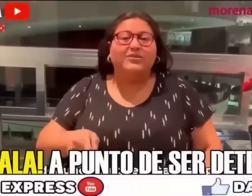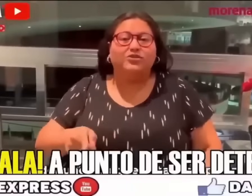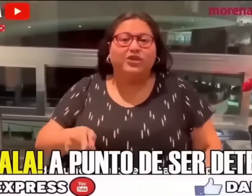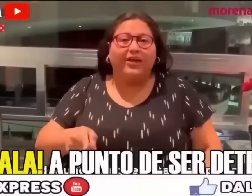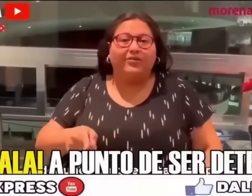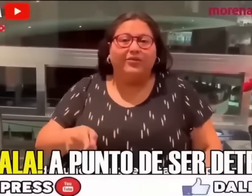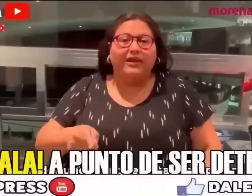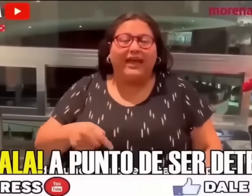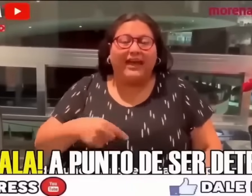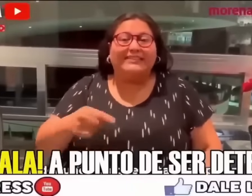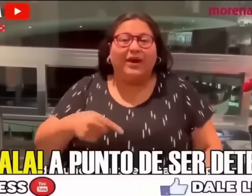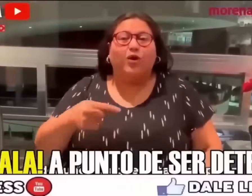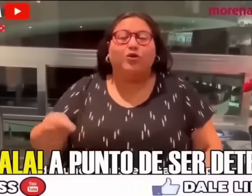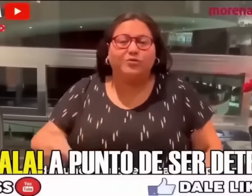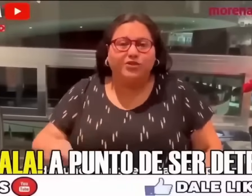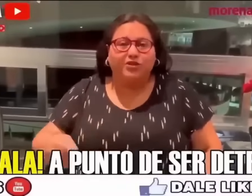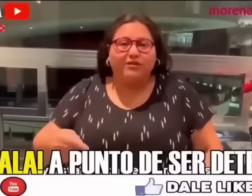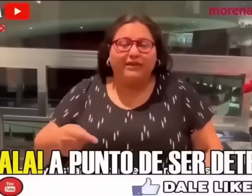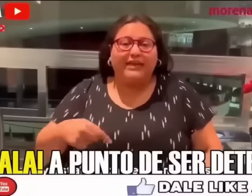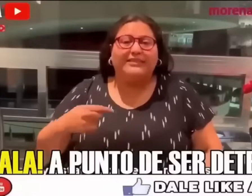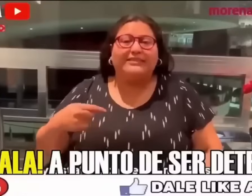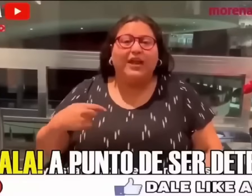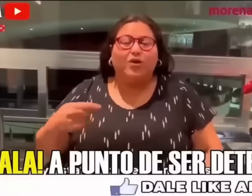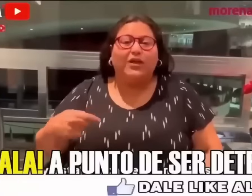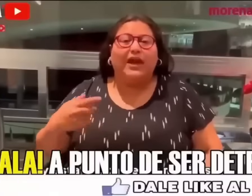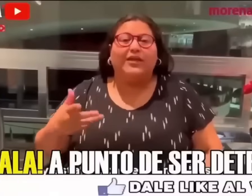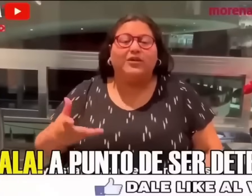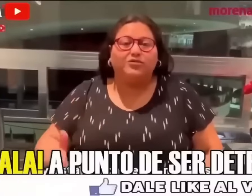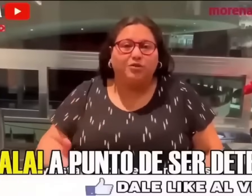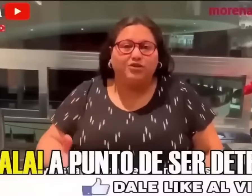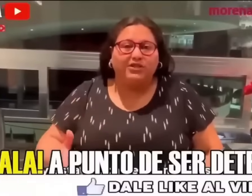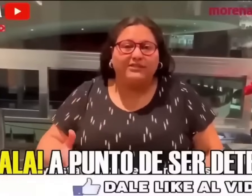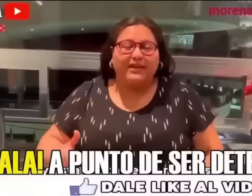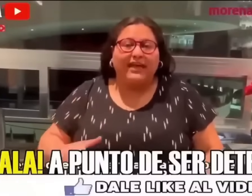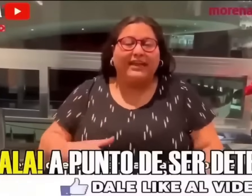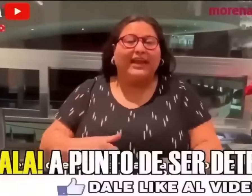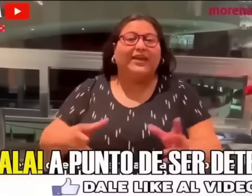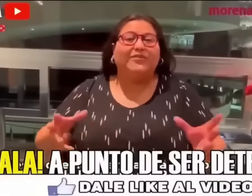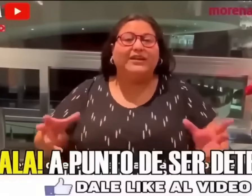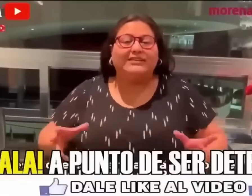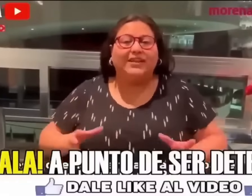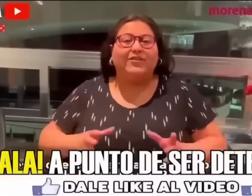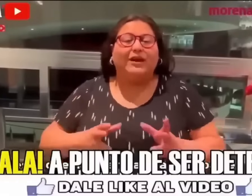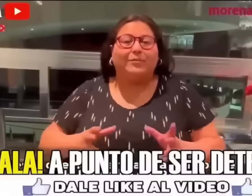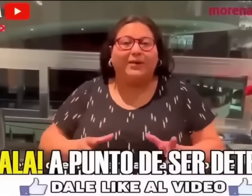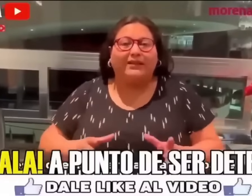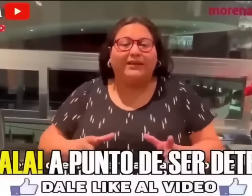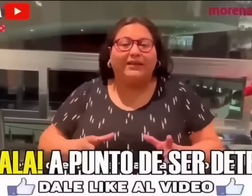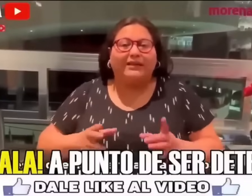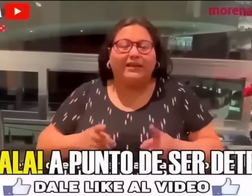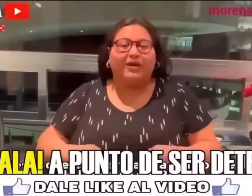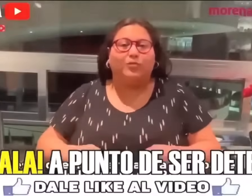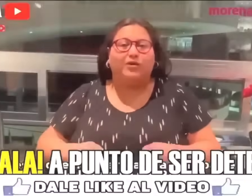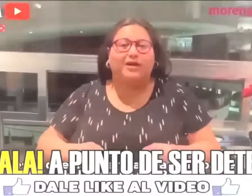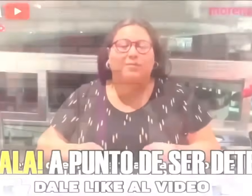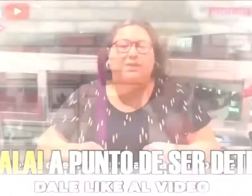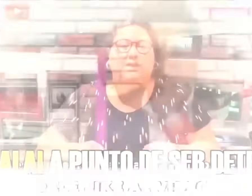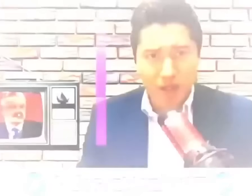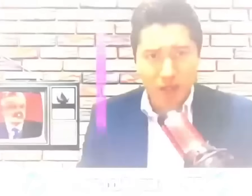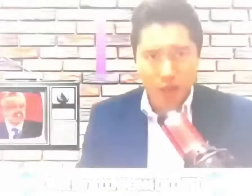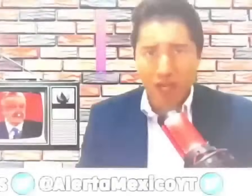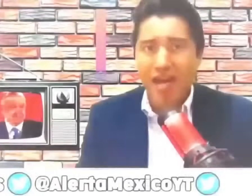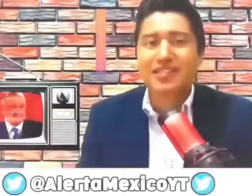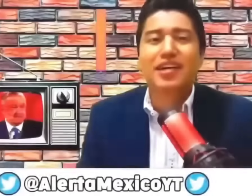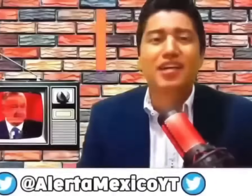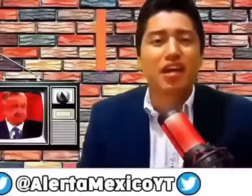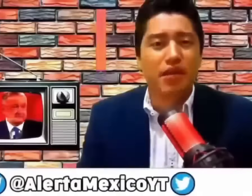PAN, han denunciado que esta corrupción y esta lógica de los moches es la que ha financiado a gran parte de la cúpula del